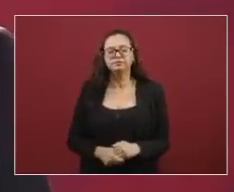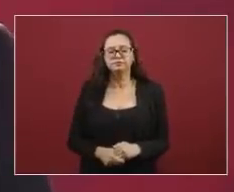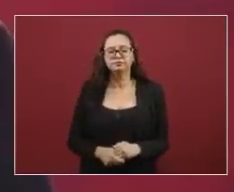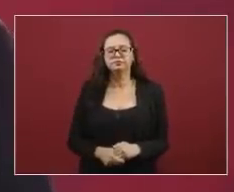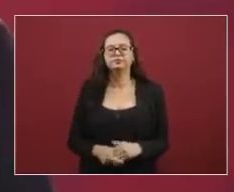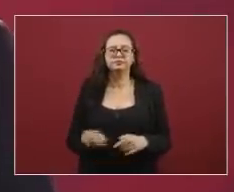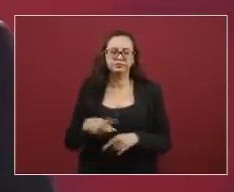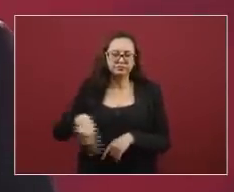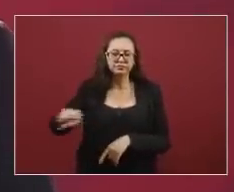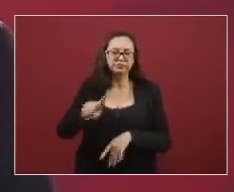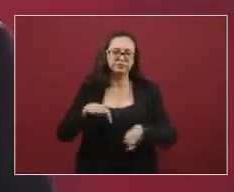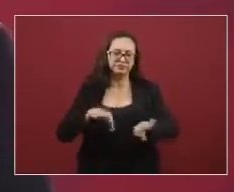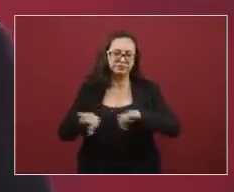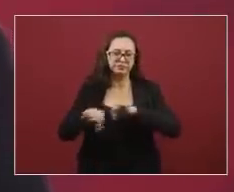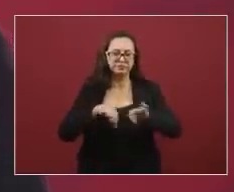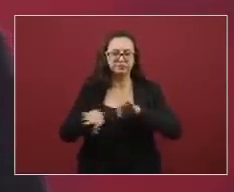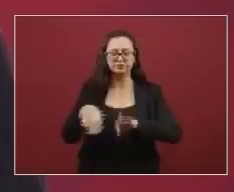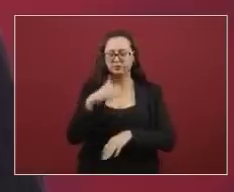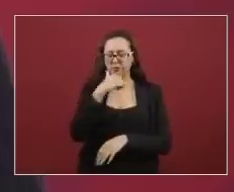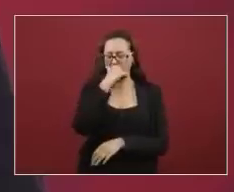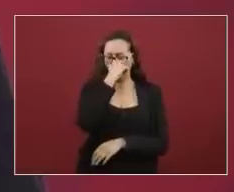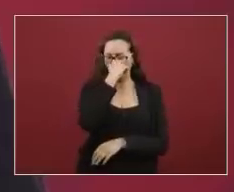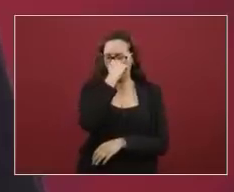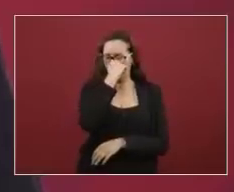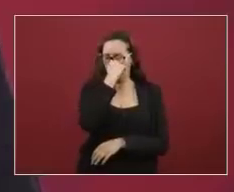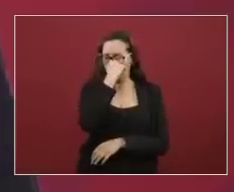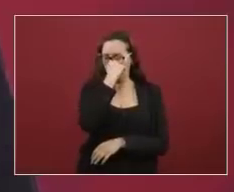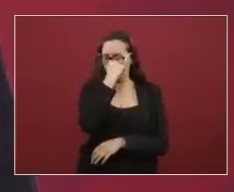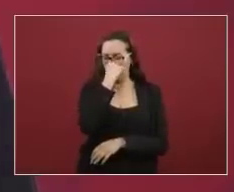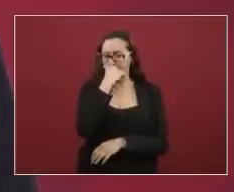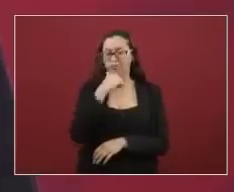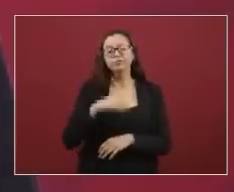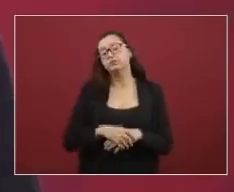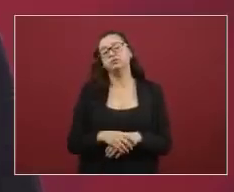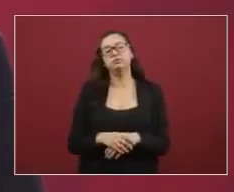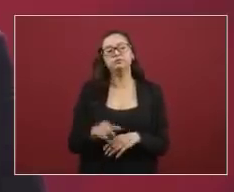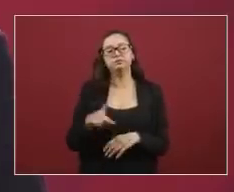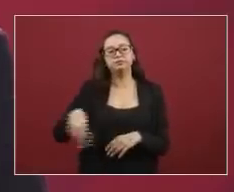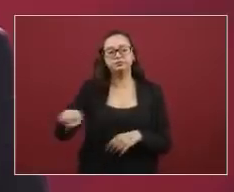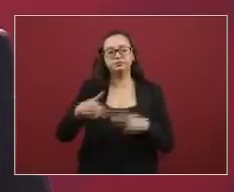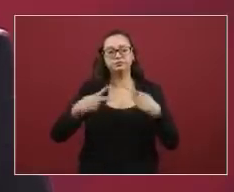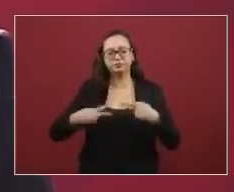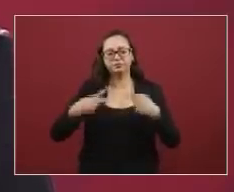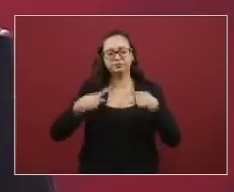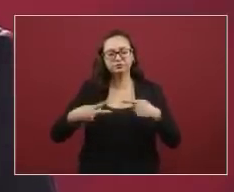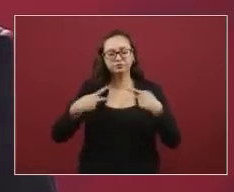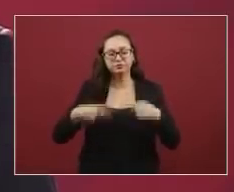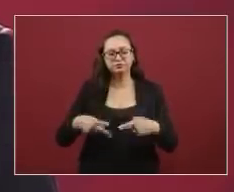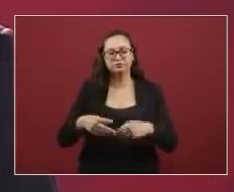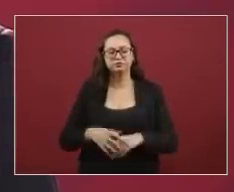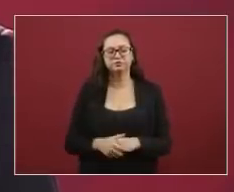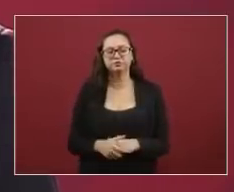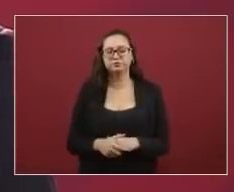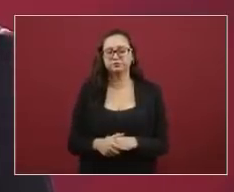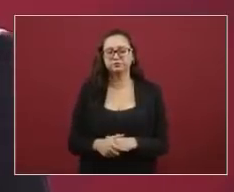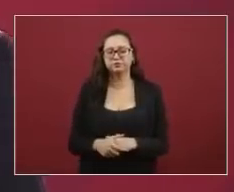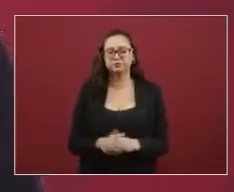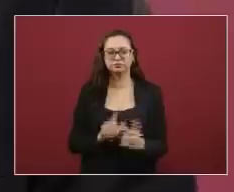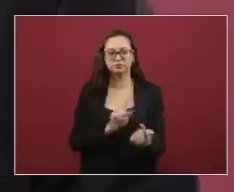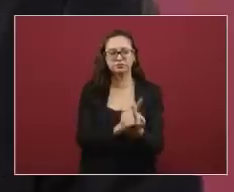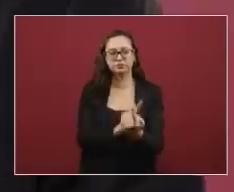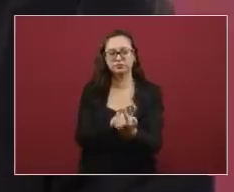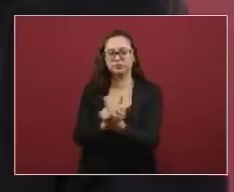con los trabajadores, con los ciudadanos. No quiero